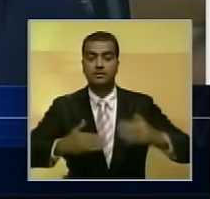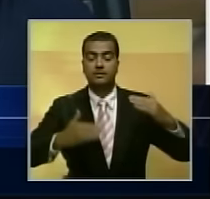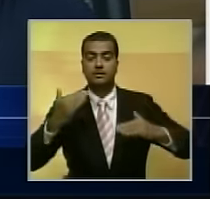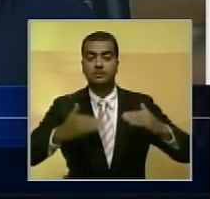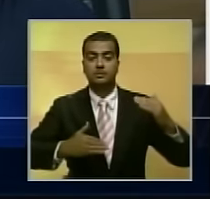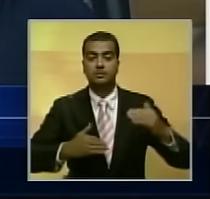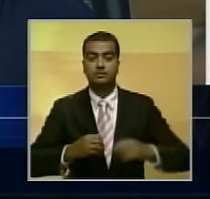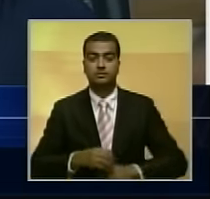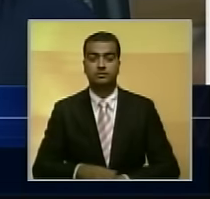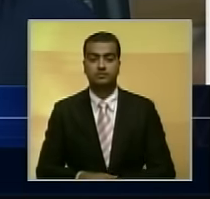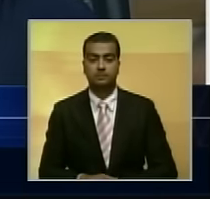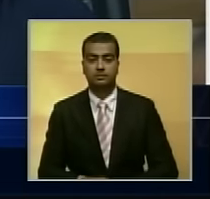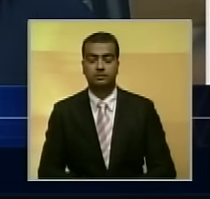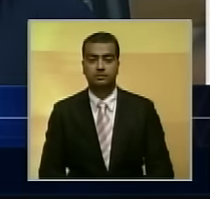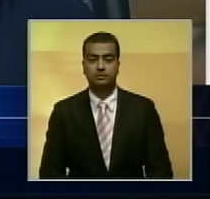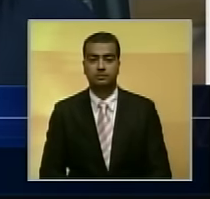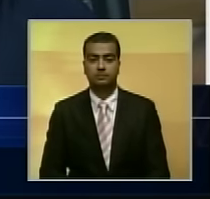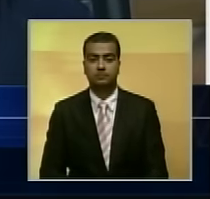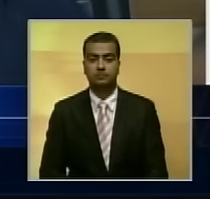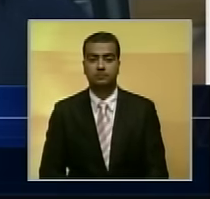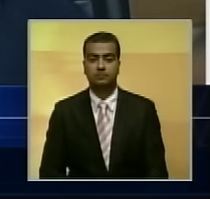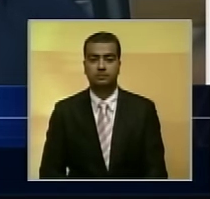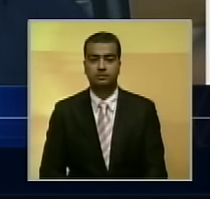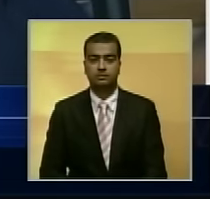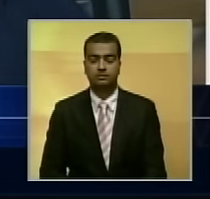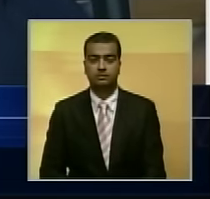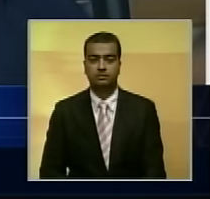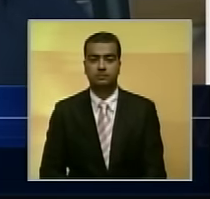desestabilización. La convocatoria